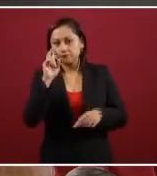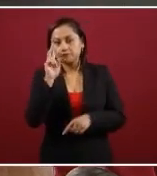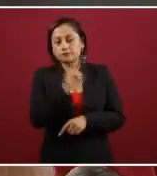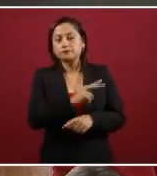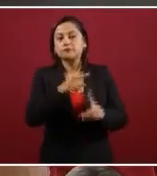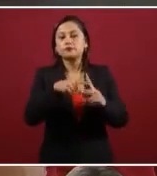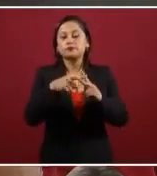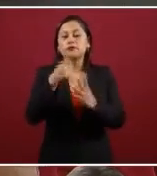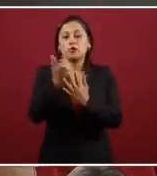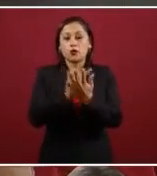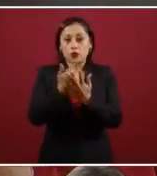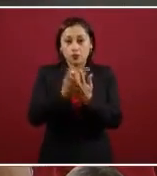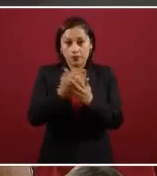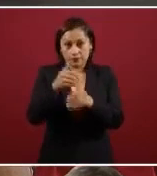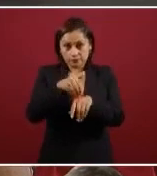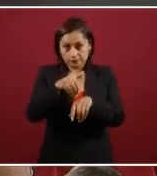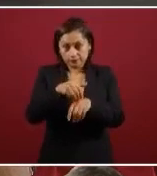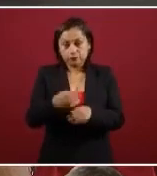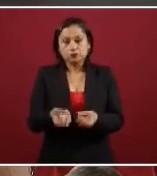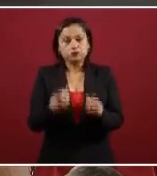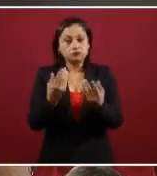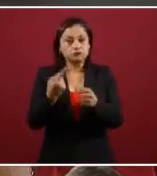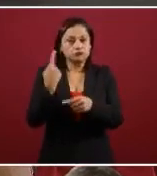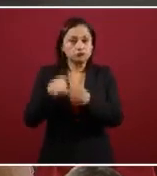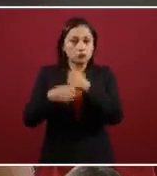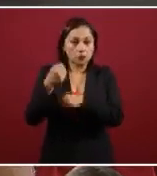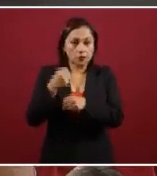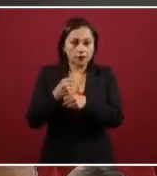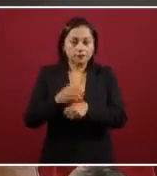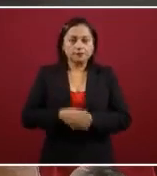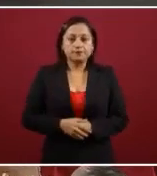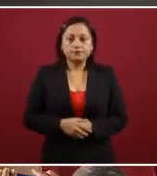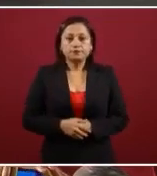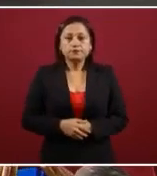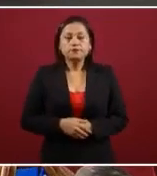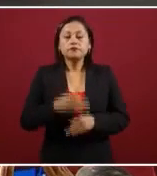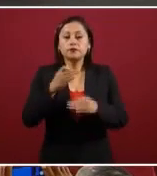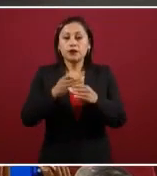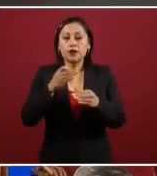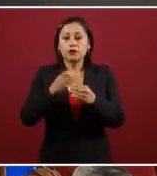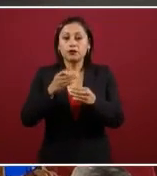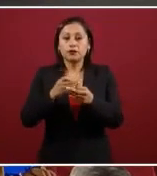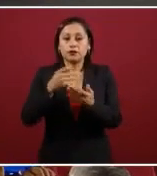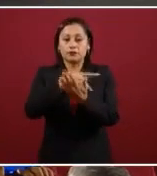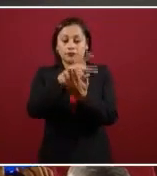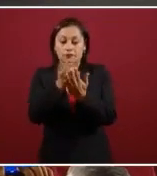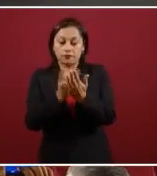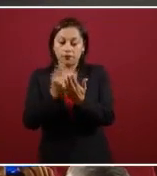los siguientes. Tenemos en el padrón actual de Sembrando Vida a